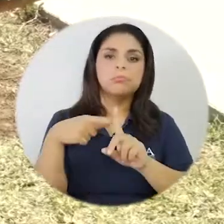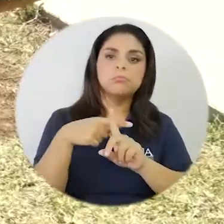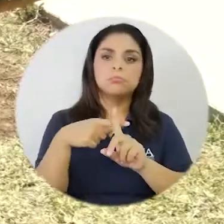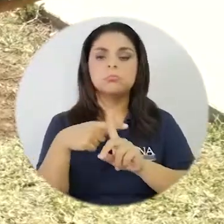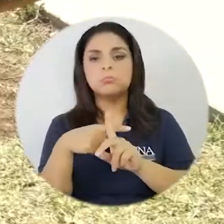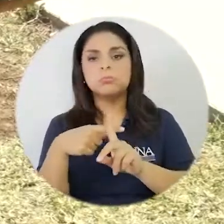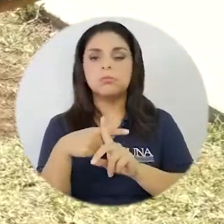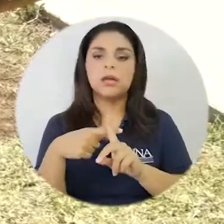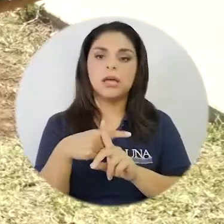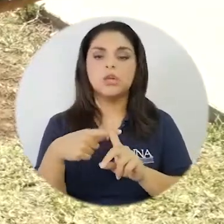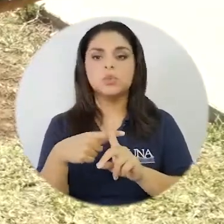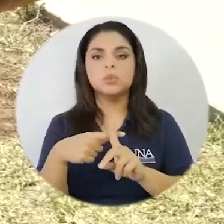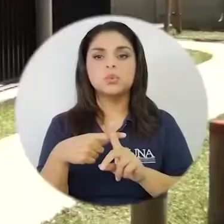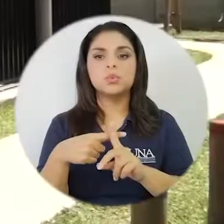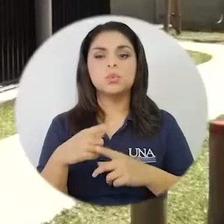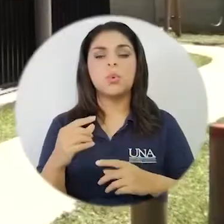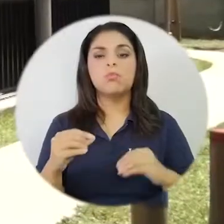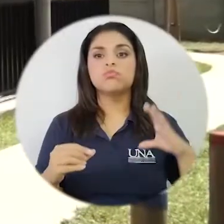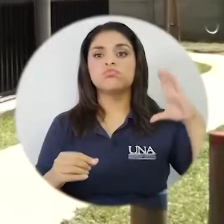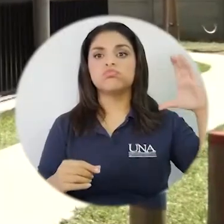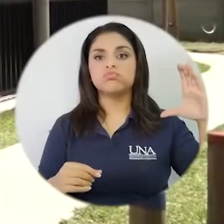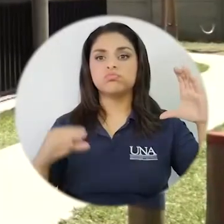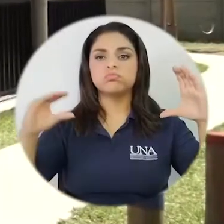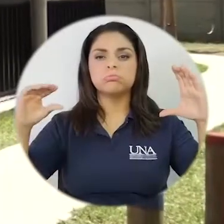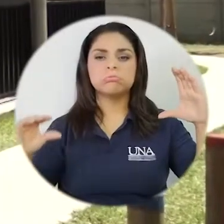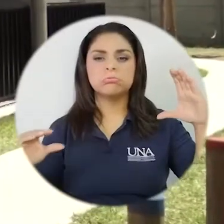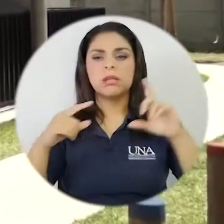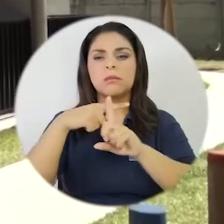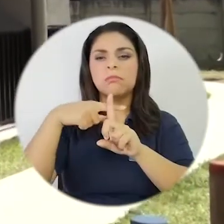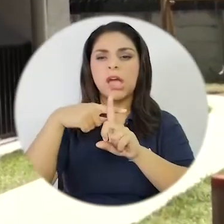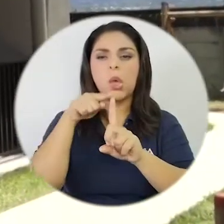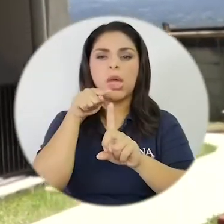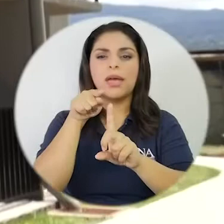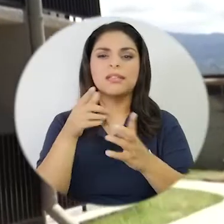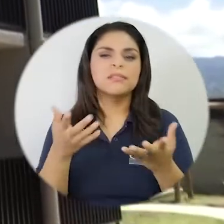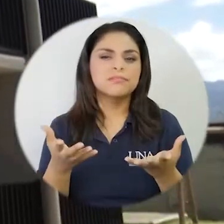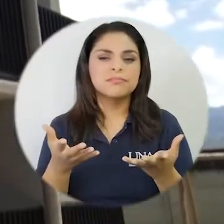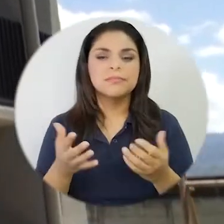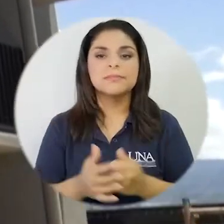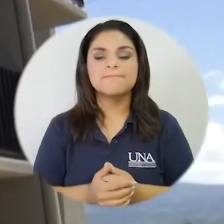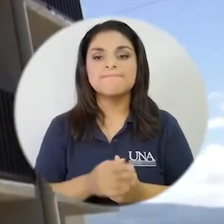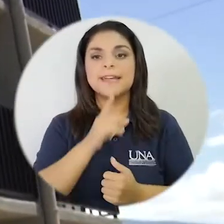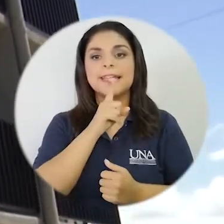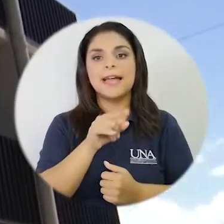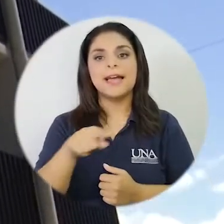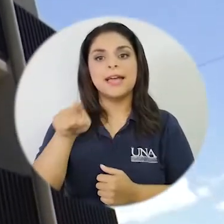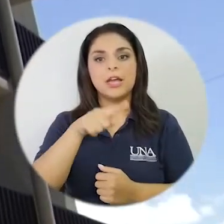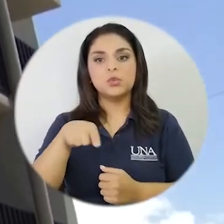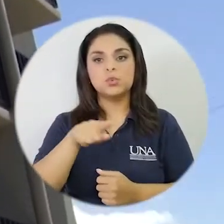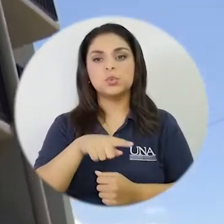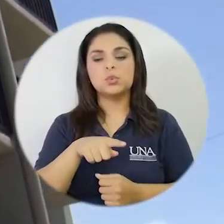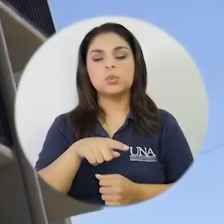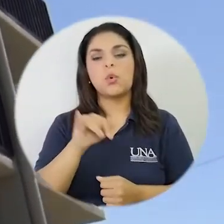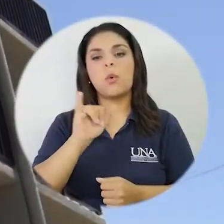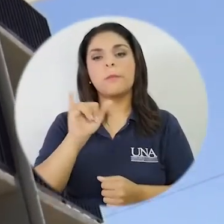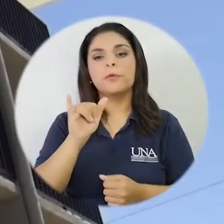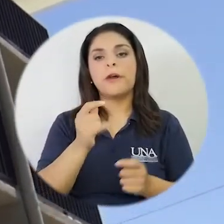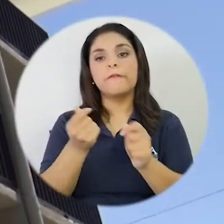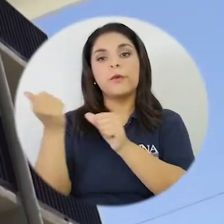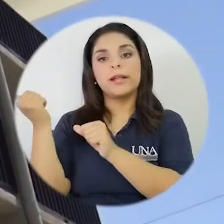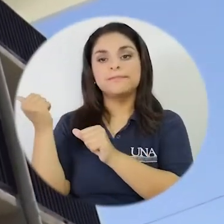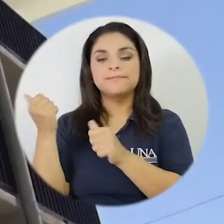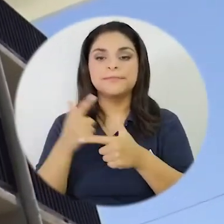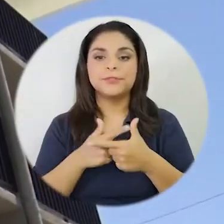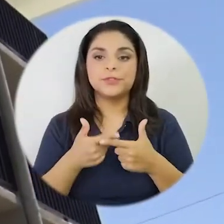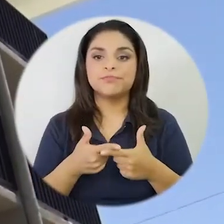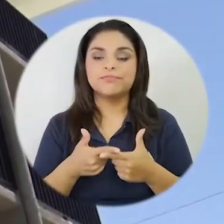de clase media, de ingresos medios a ingresos de clase media alta, que definitivamente se está quedando también por